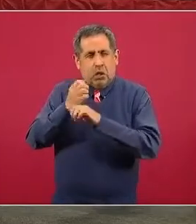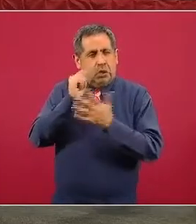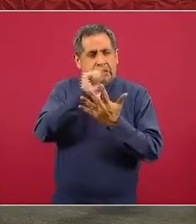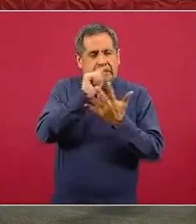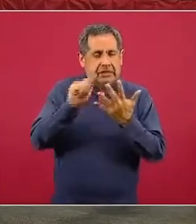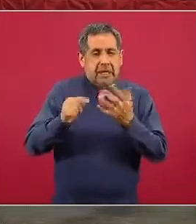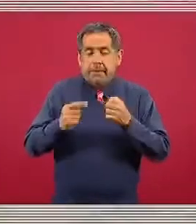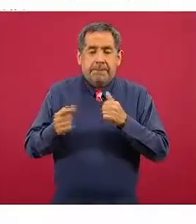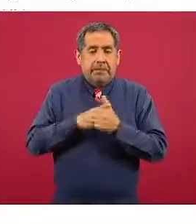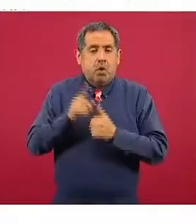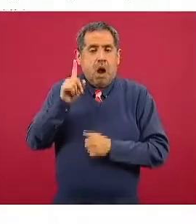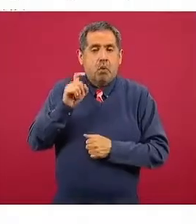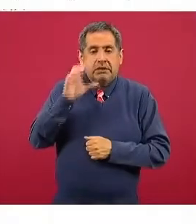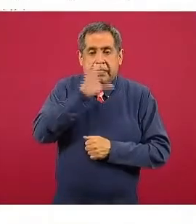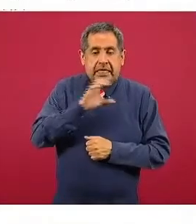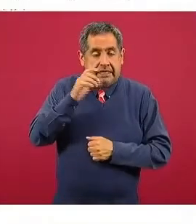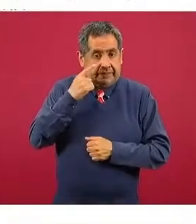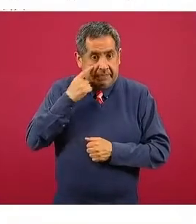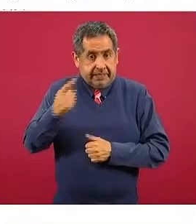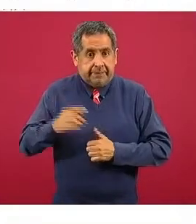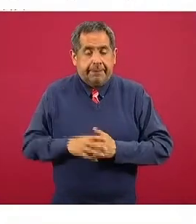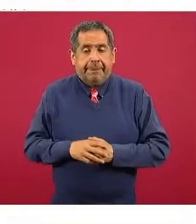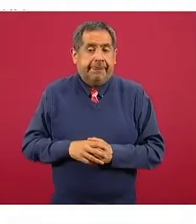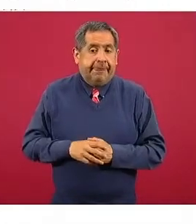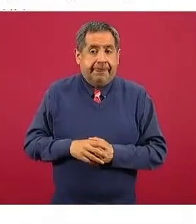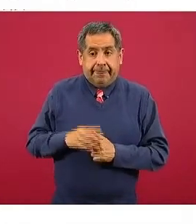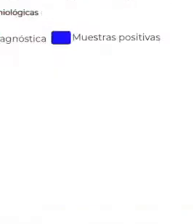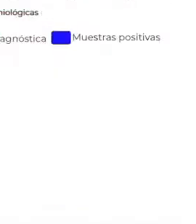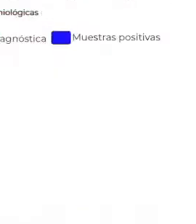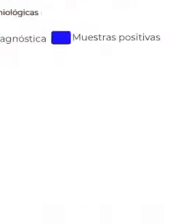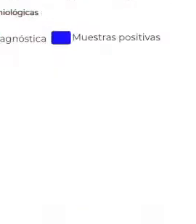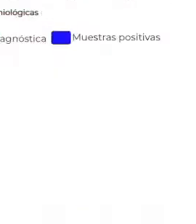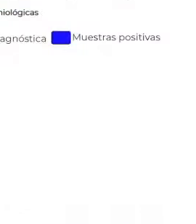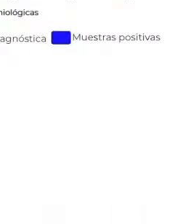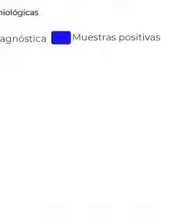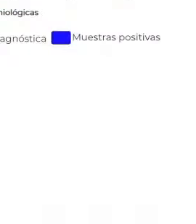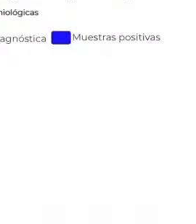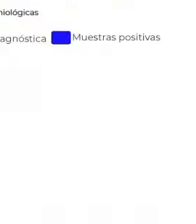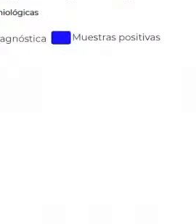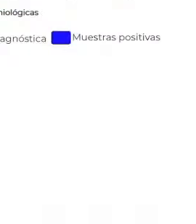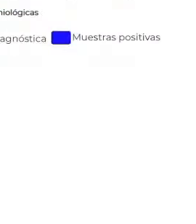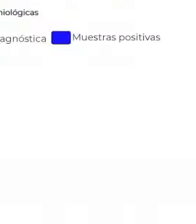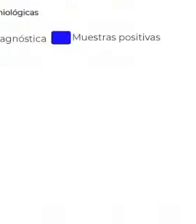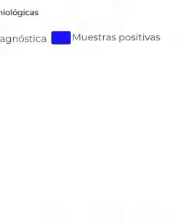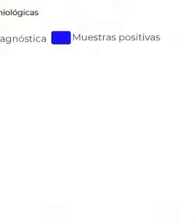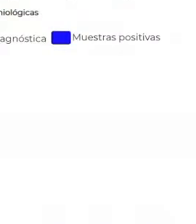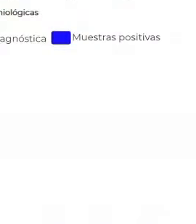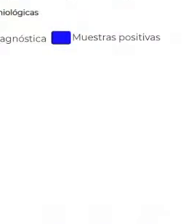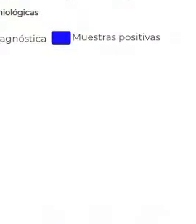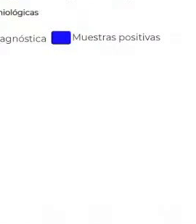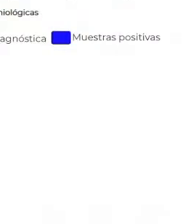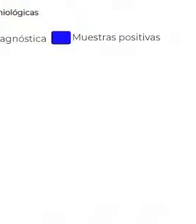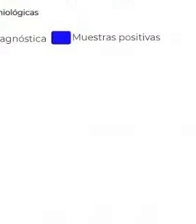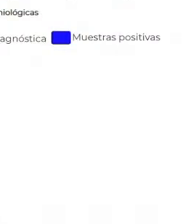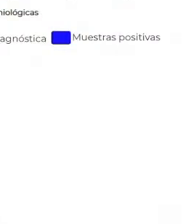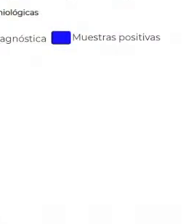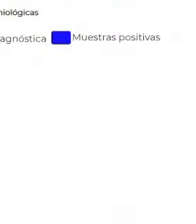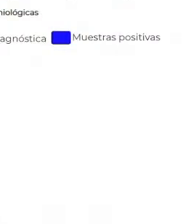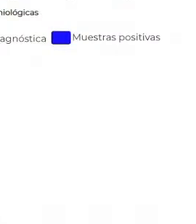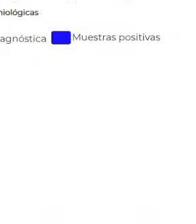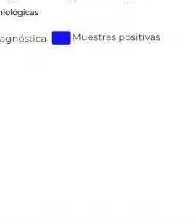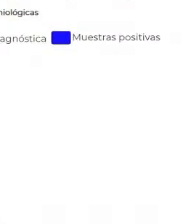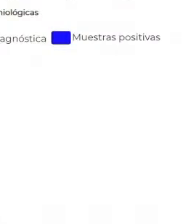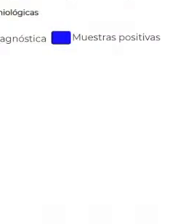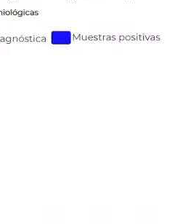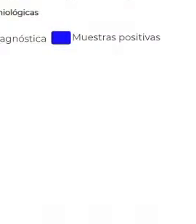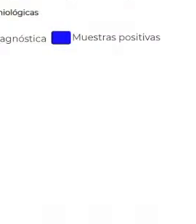con Aguascalientes. La primera gráfica, que es la que está en la parte superior izquierda, es la gráfica que conocemos,